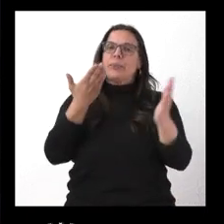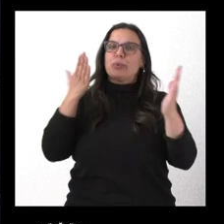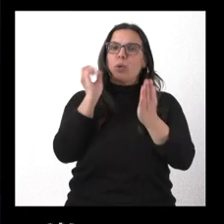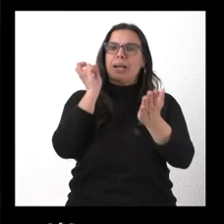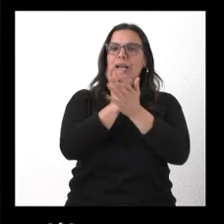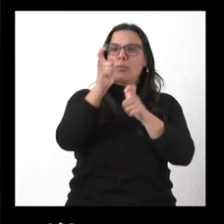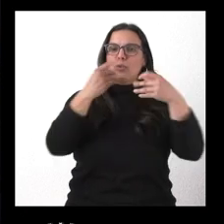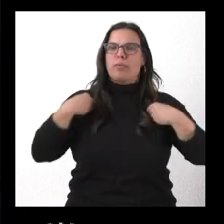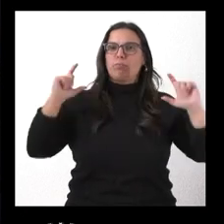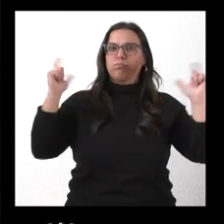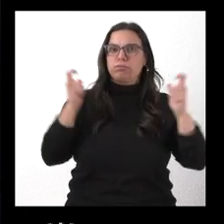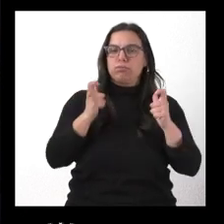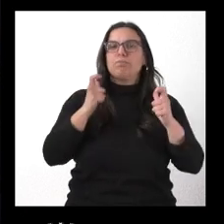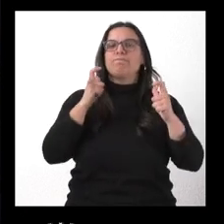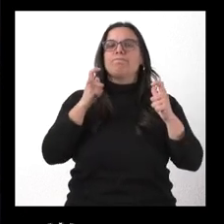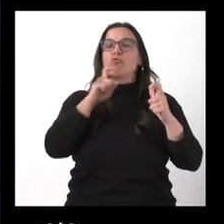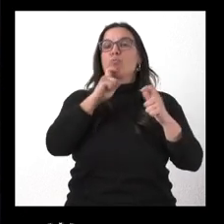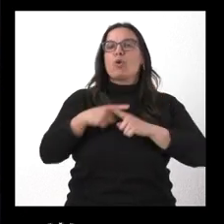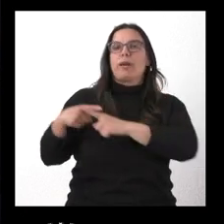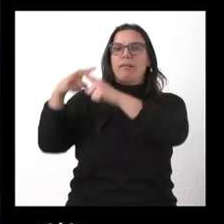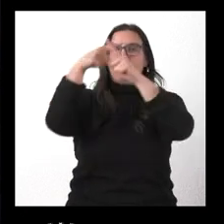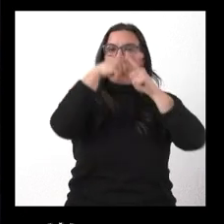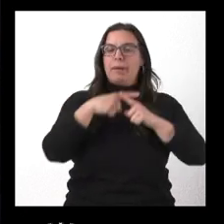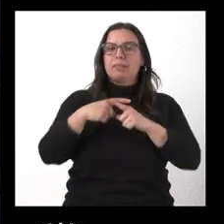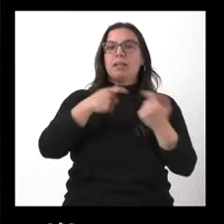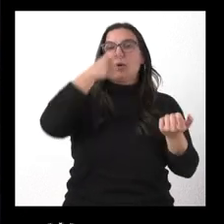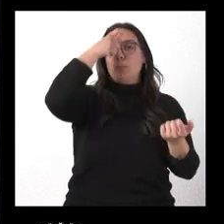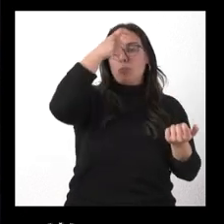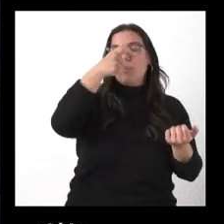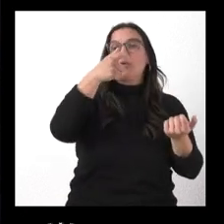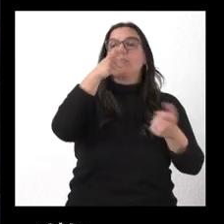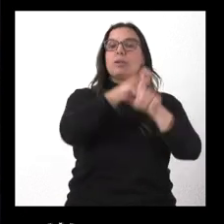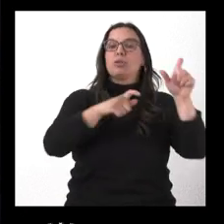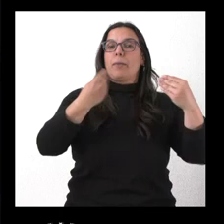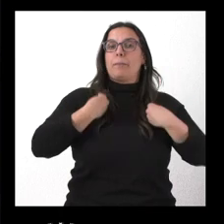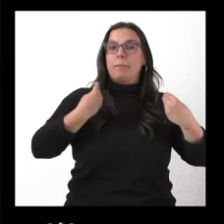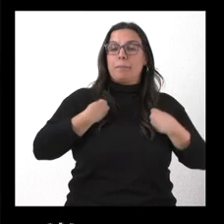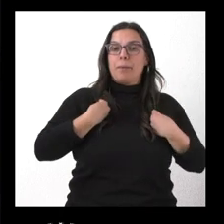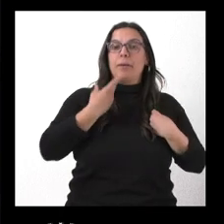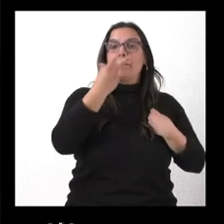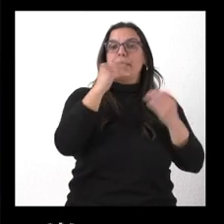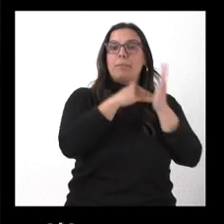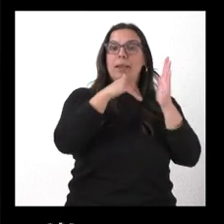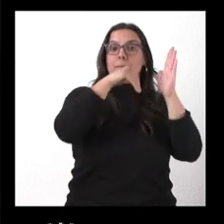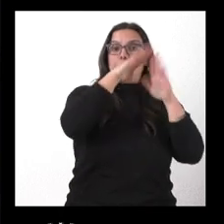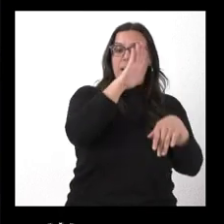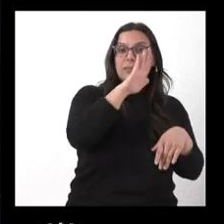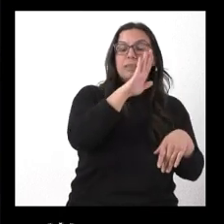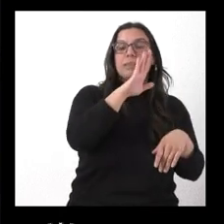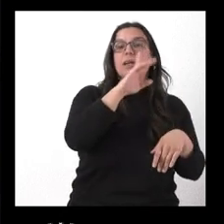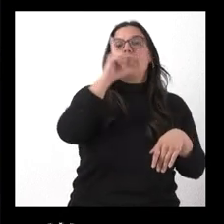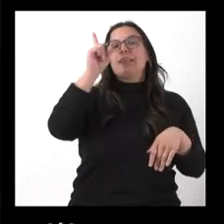desafíos demográficos repartiéndose entre las municipios que tienen una población superior a 20.000 habitantes y